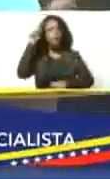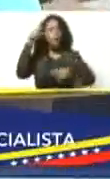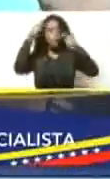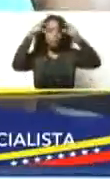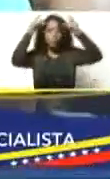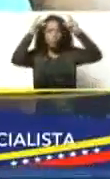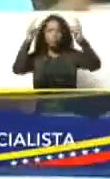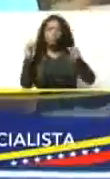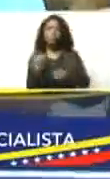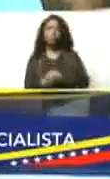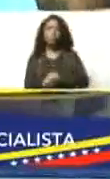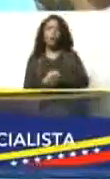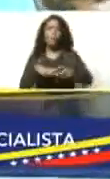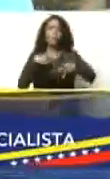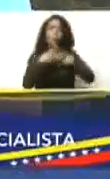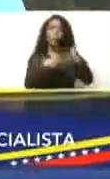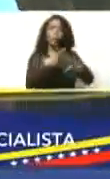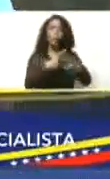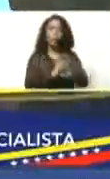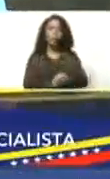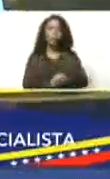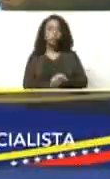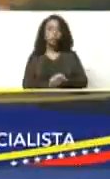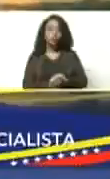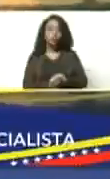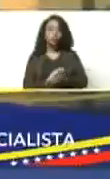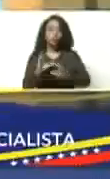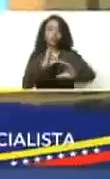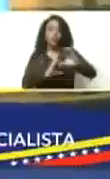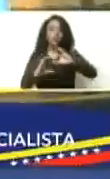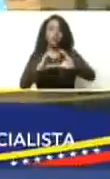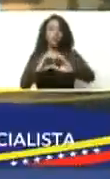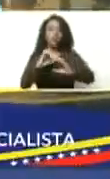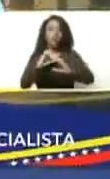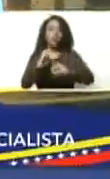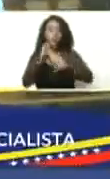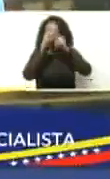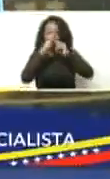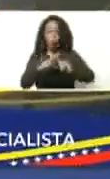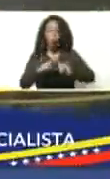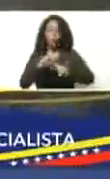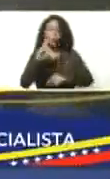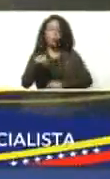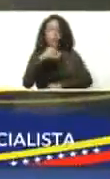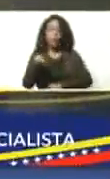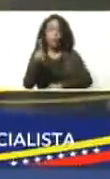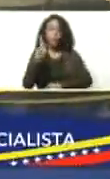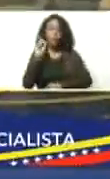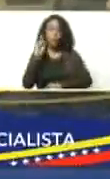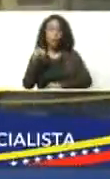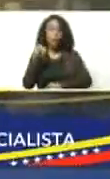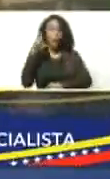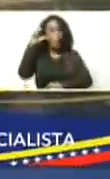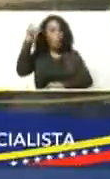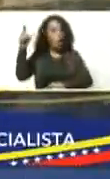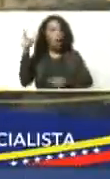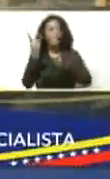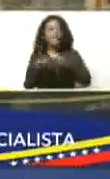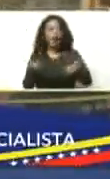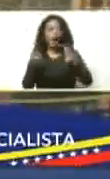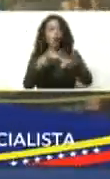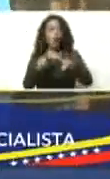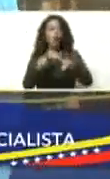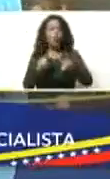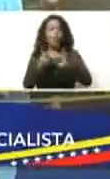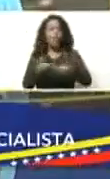Rodríguez, producción, ciencia y dignidad, sino también teníamos que cambiar la lógica del valor, ¿sí? La lógica